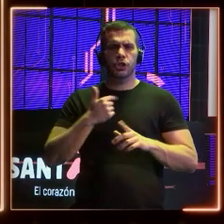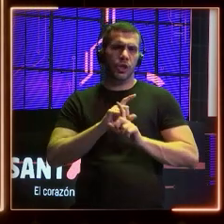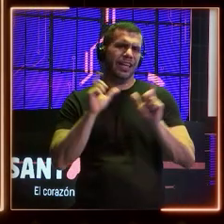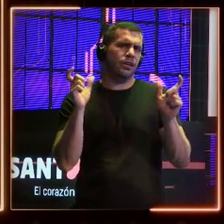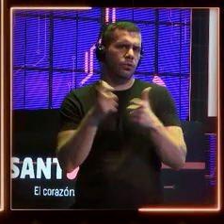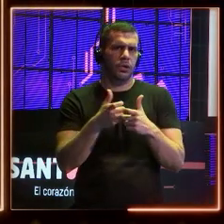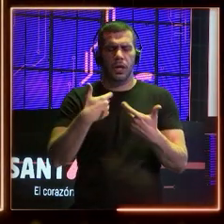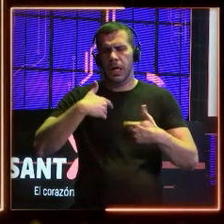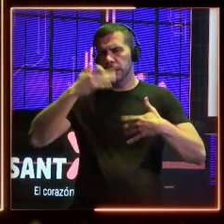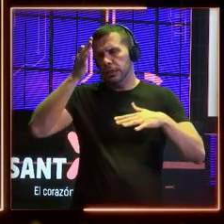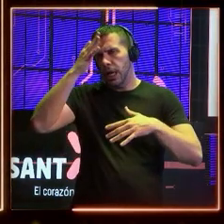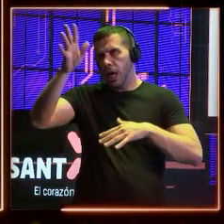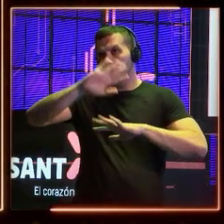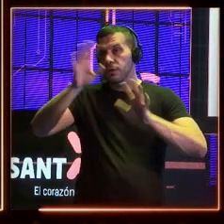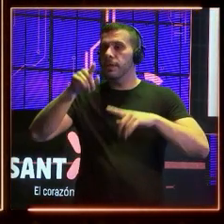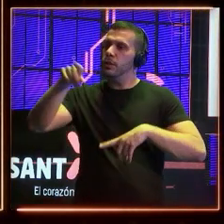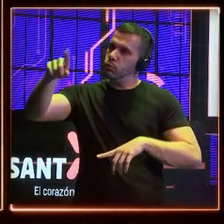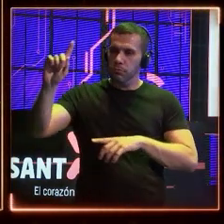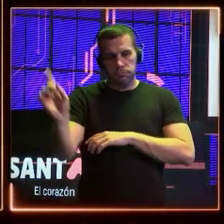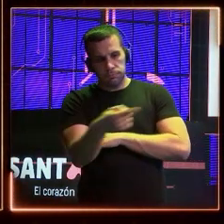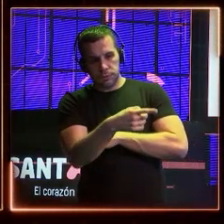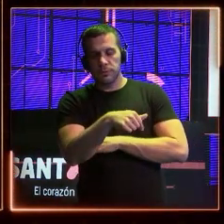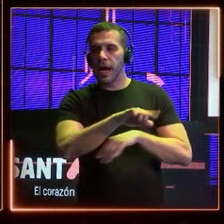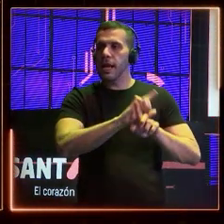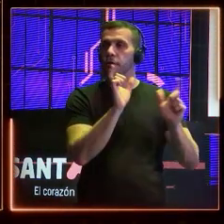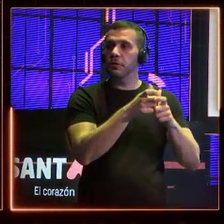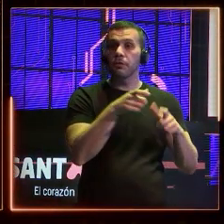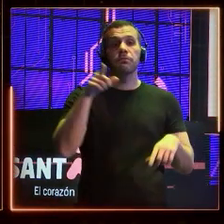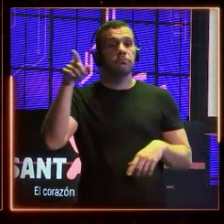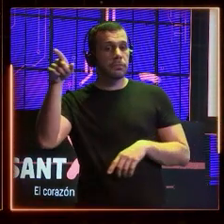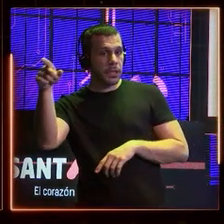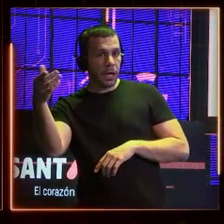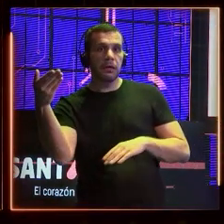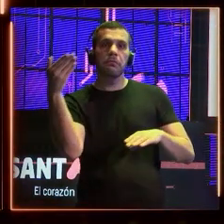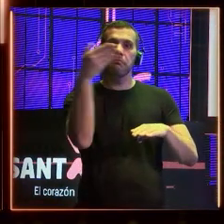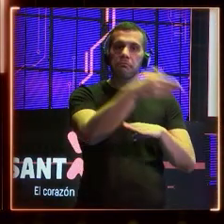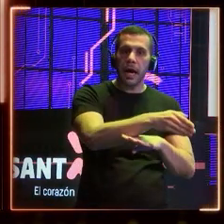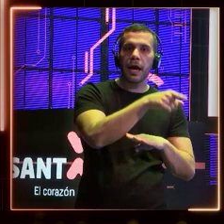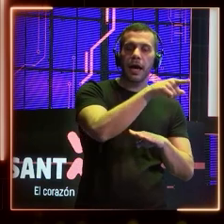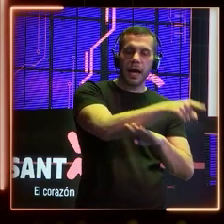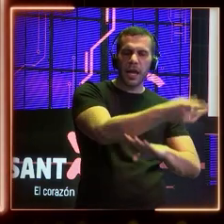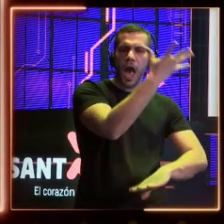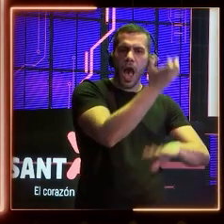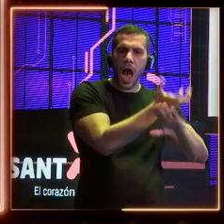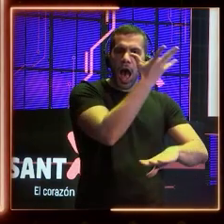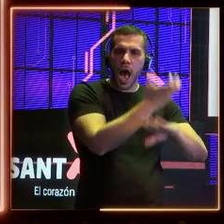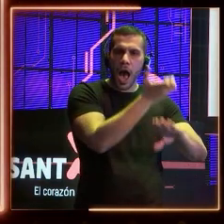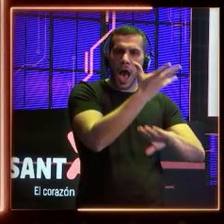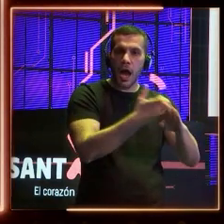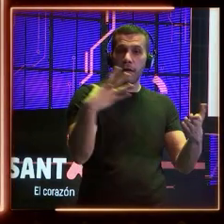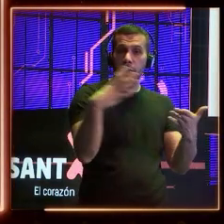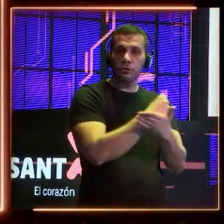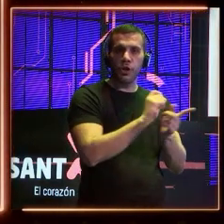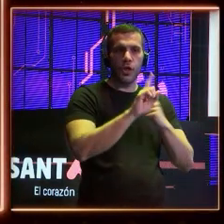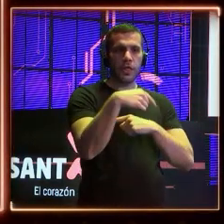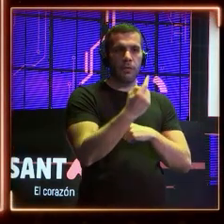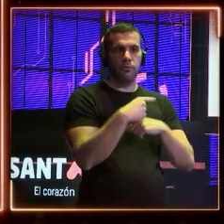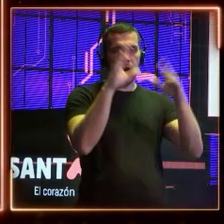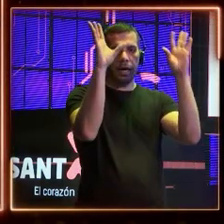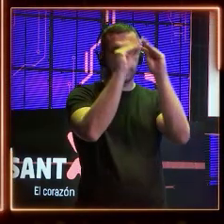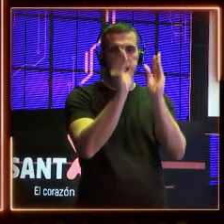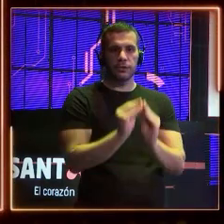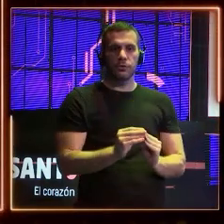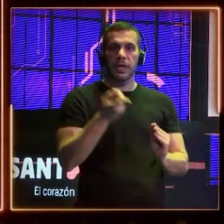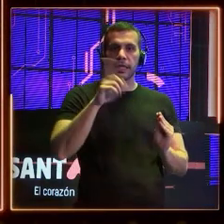vete tú a la reunión por mí y la Inteligencia artificial va a ir a la reunión va a grabar todo lo que sucede en la reunión nos lo va a resumir y puede incluso